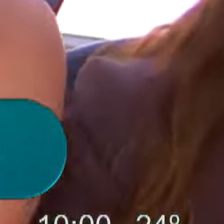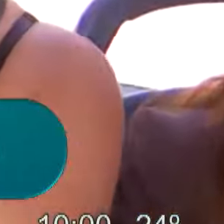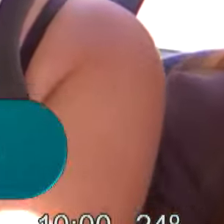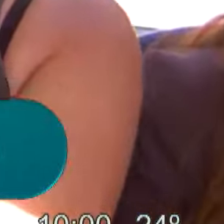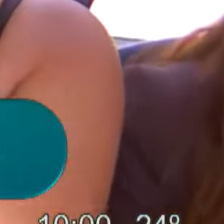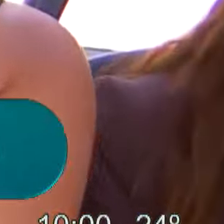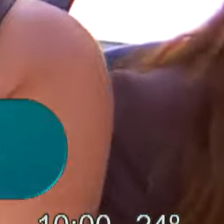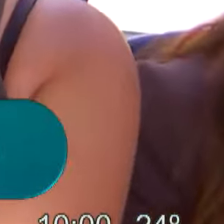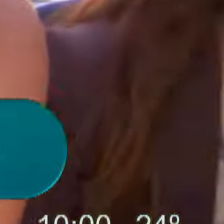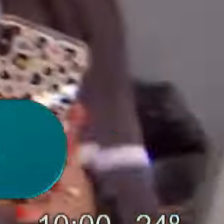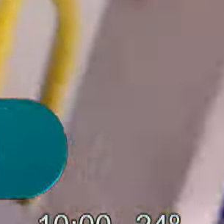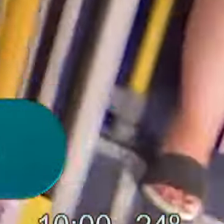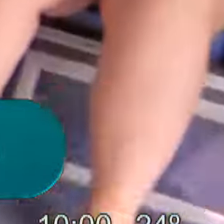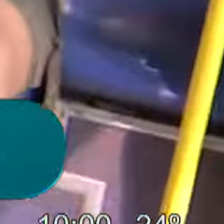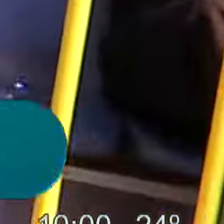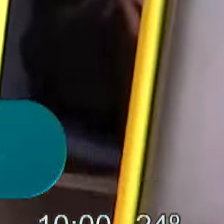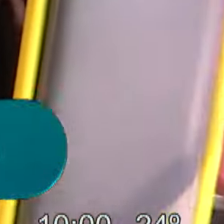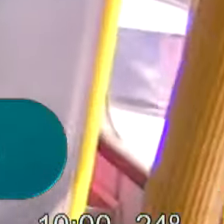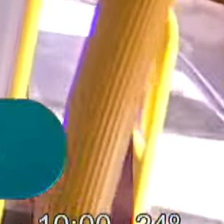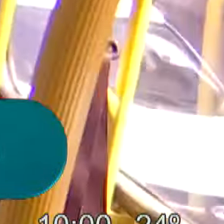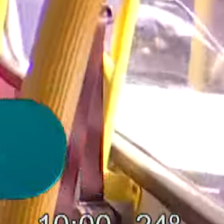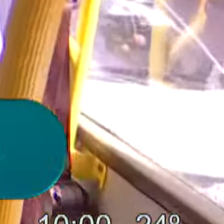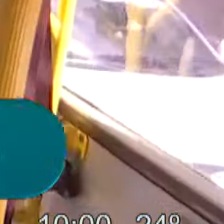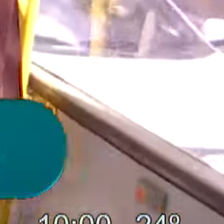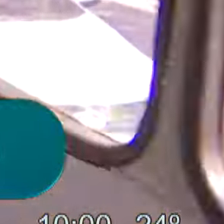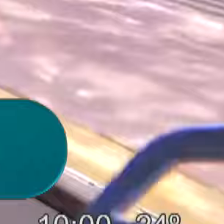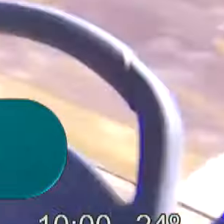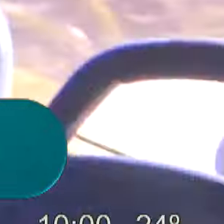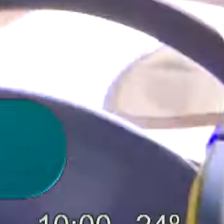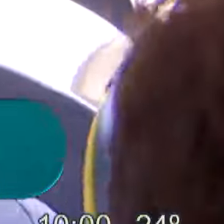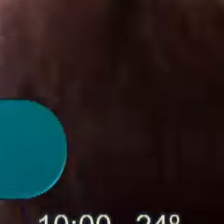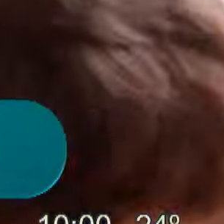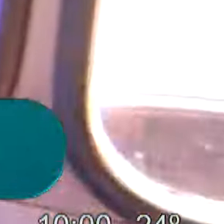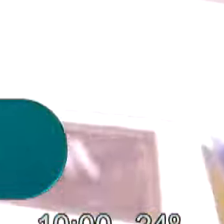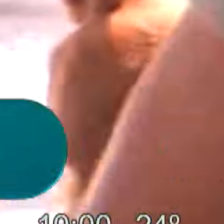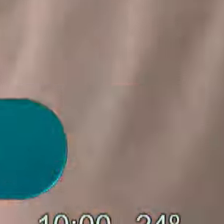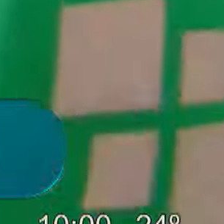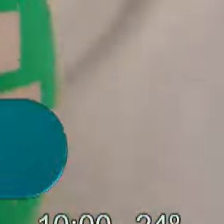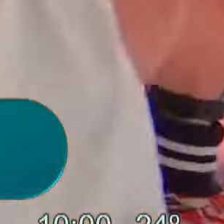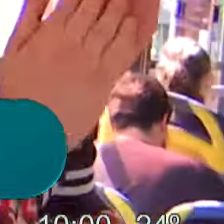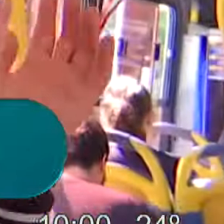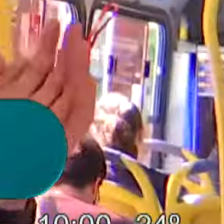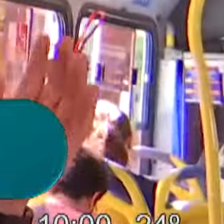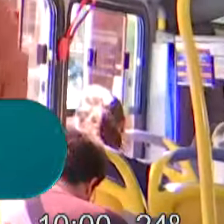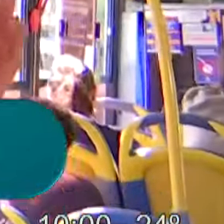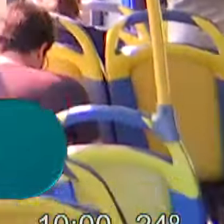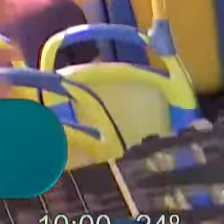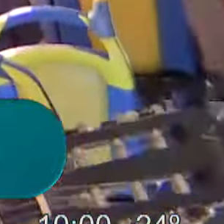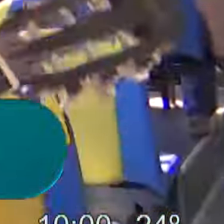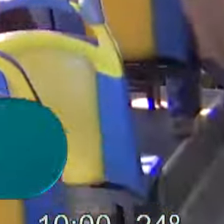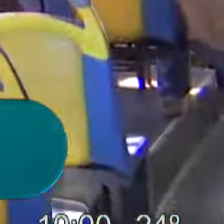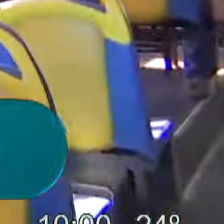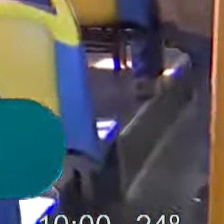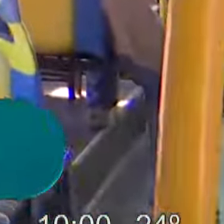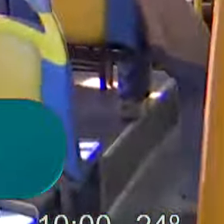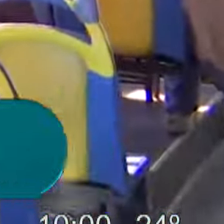animal. ¡Bravo! ¡Por favor, el demonio Marco da Costa en vivo! ¡Qué lindo el demonio! ¡Qué